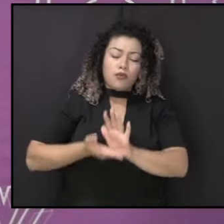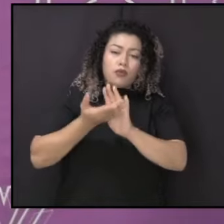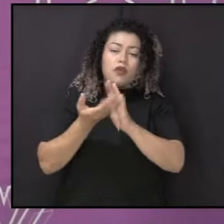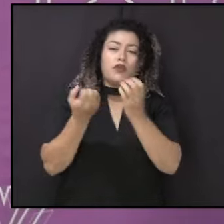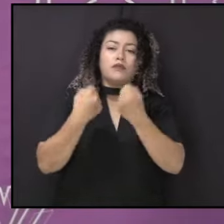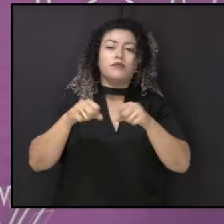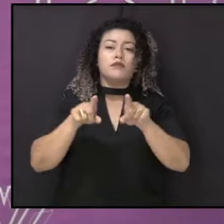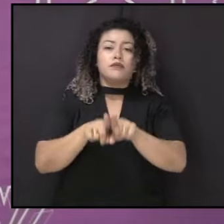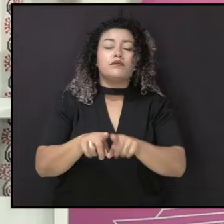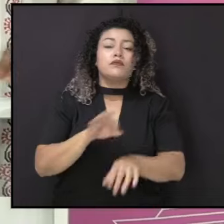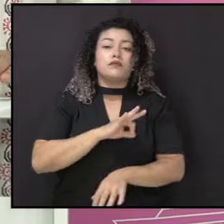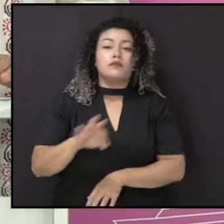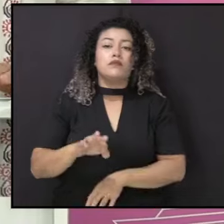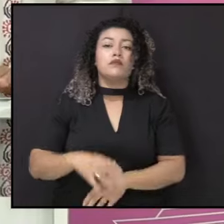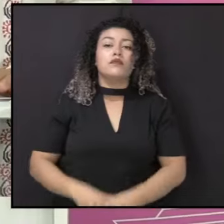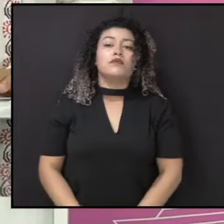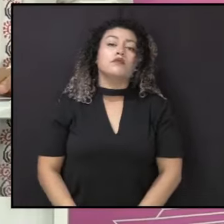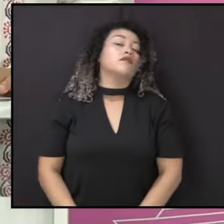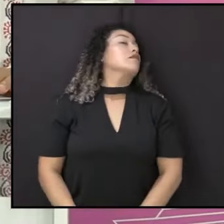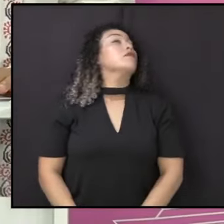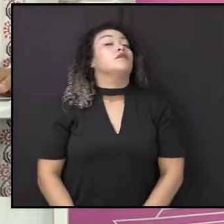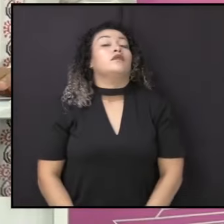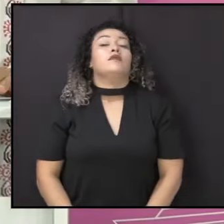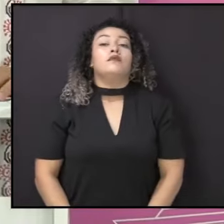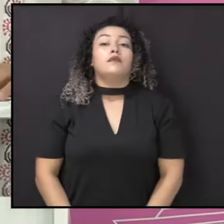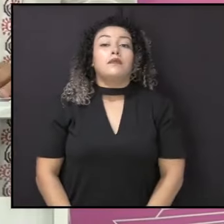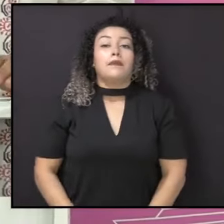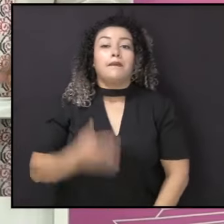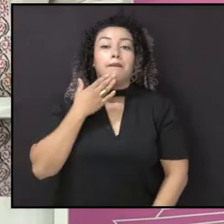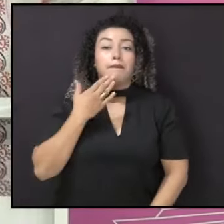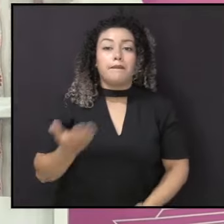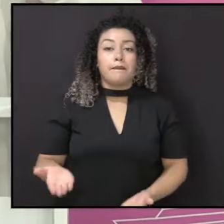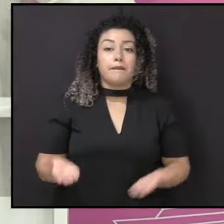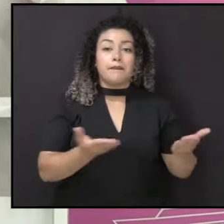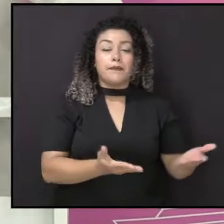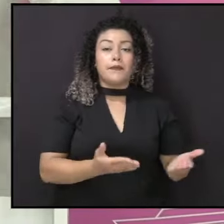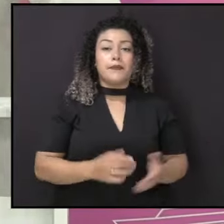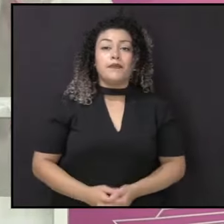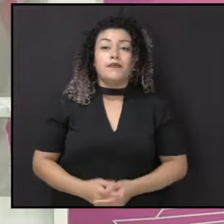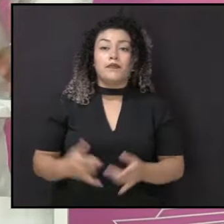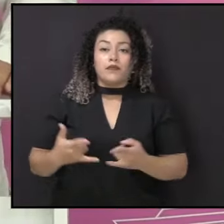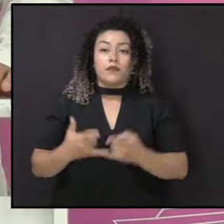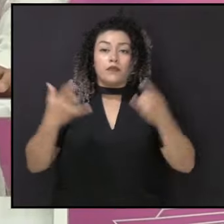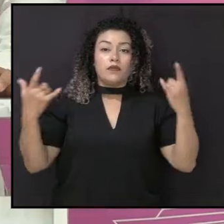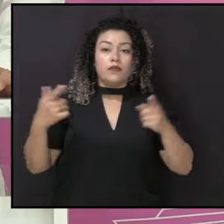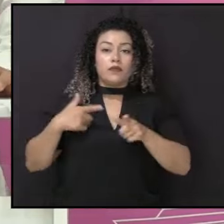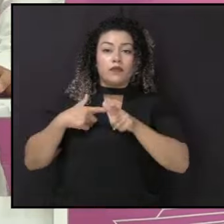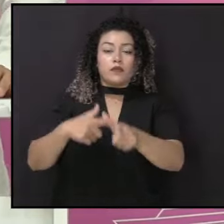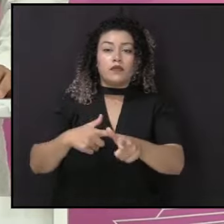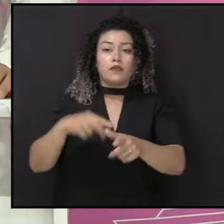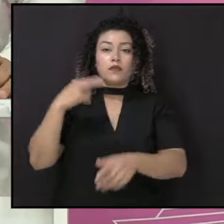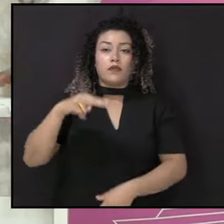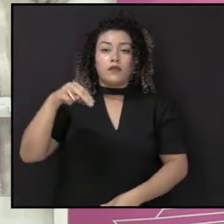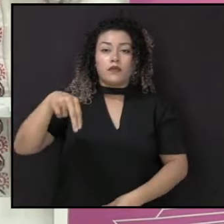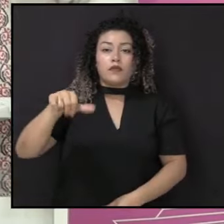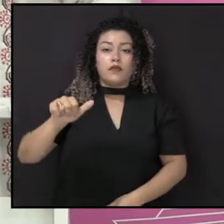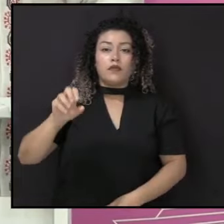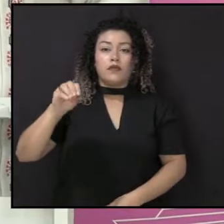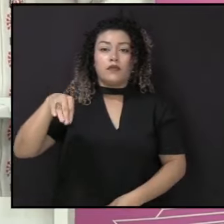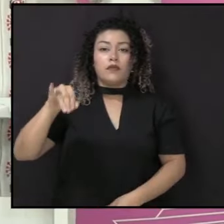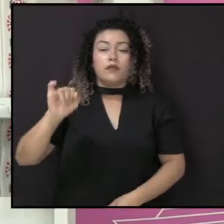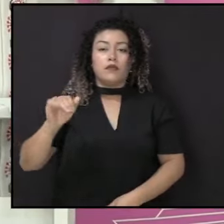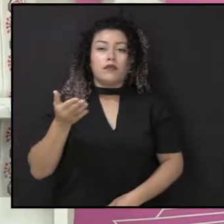nuestro distrito. Muchas gracias, candidata. Pasamos con la candidata de coalición Sigamos Haciendo Historia, Naomi Edith Gómez